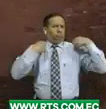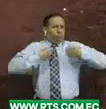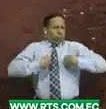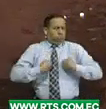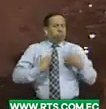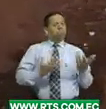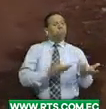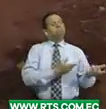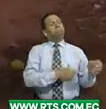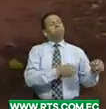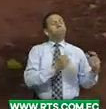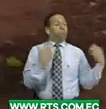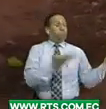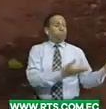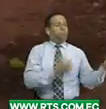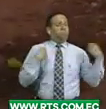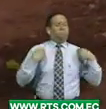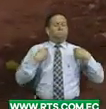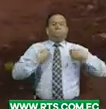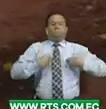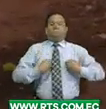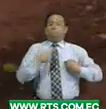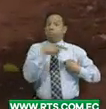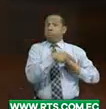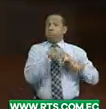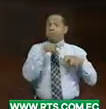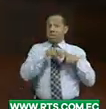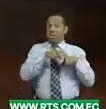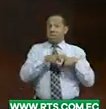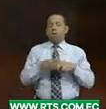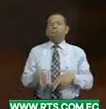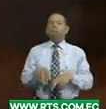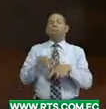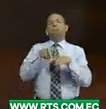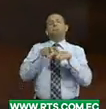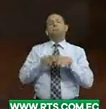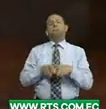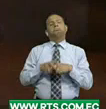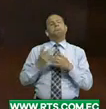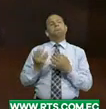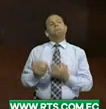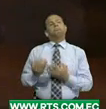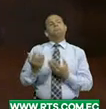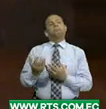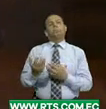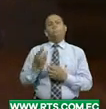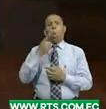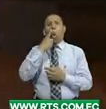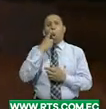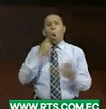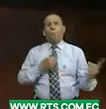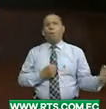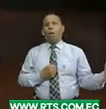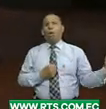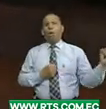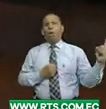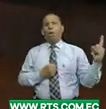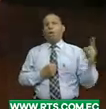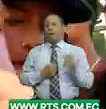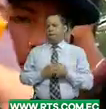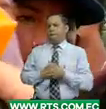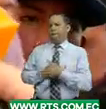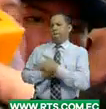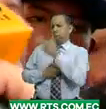luego tomar asiento en una de las sillas del local. Y fue entonces que llegó un hombre, quien sacó una pistola y le